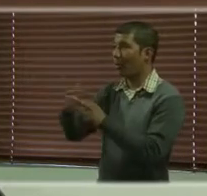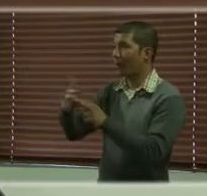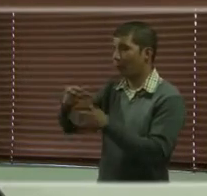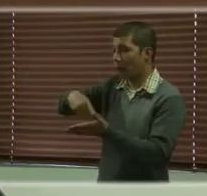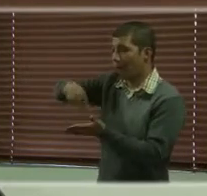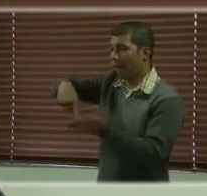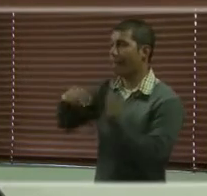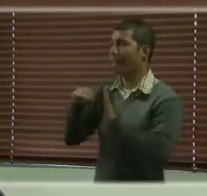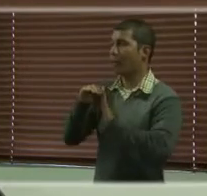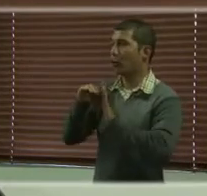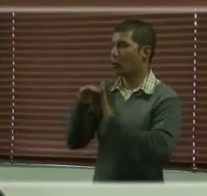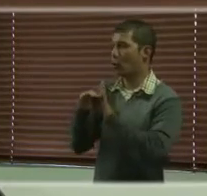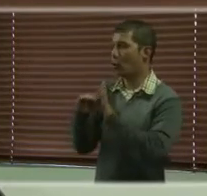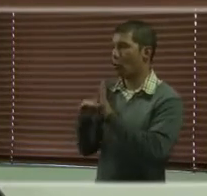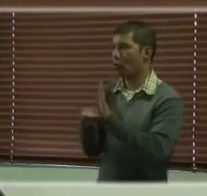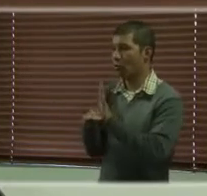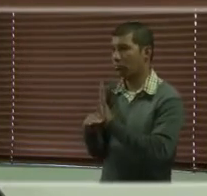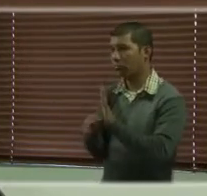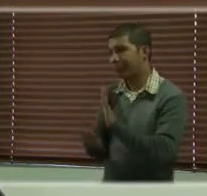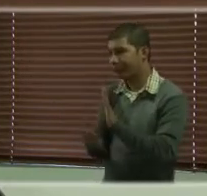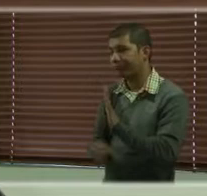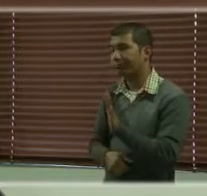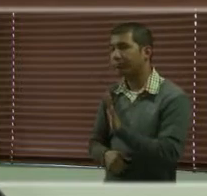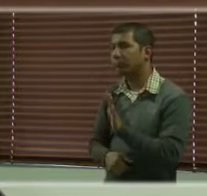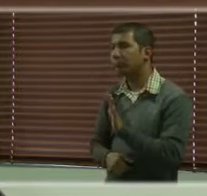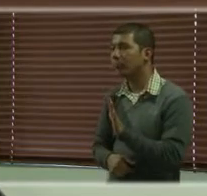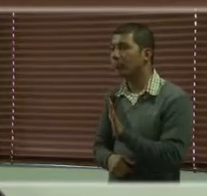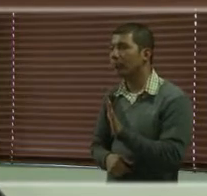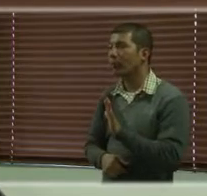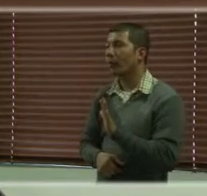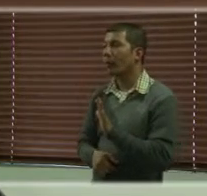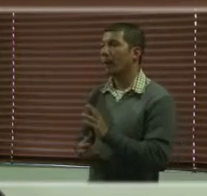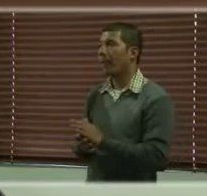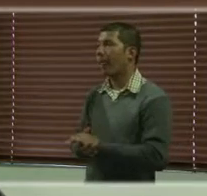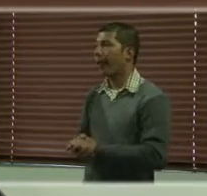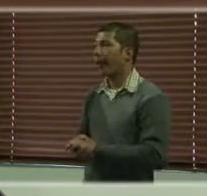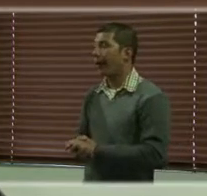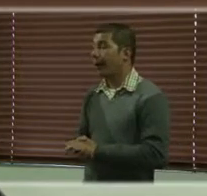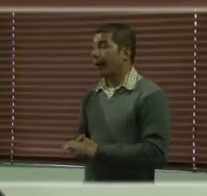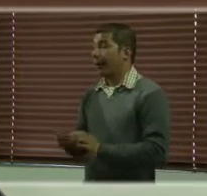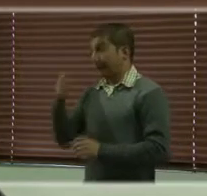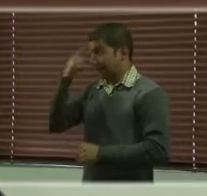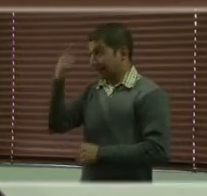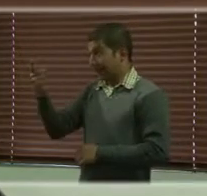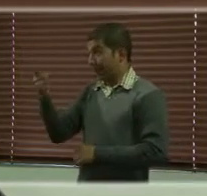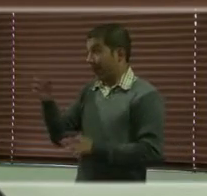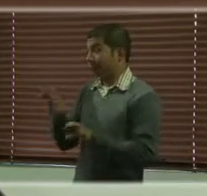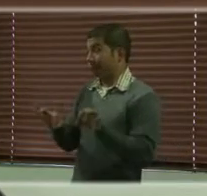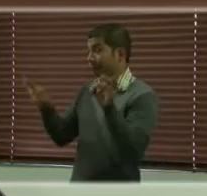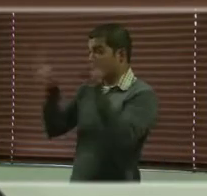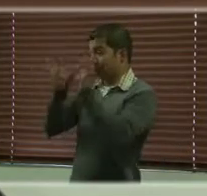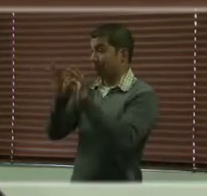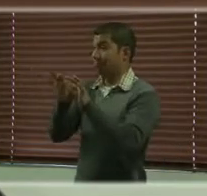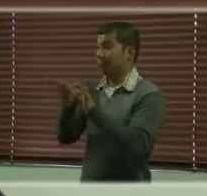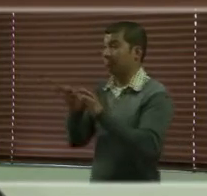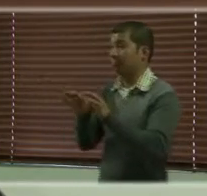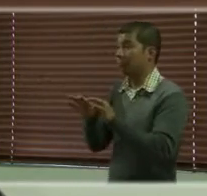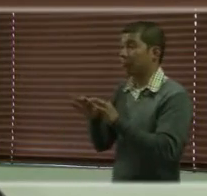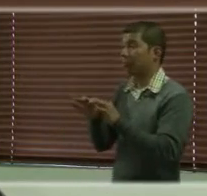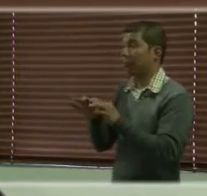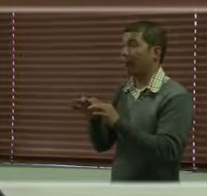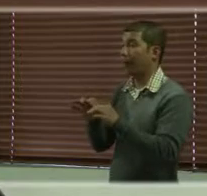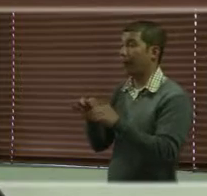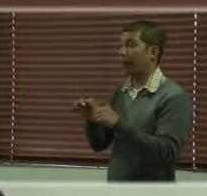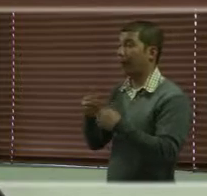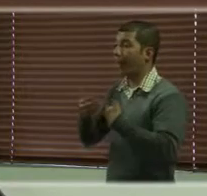pero de todas maneras creo que sí es importante que conozcan que existen estos mecanismos de protección y uno